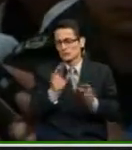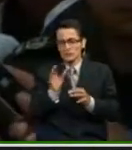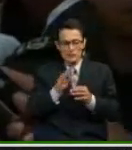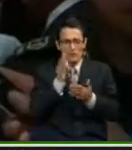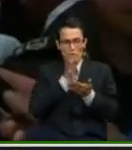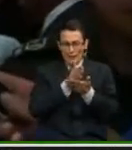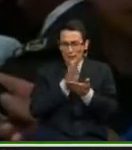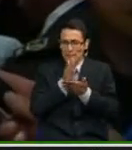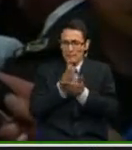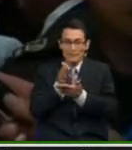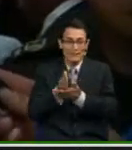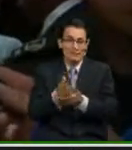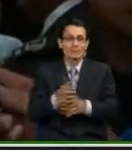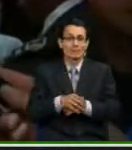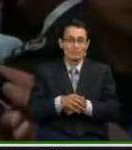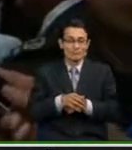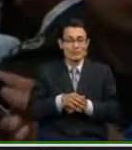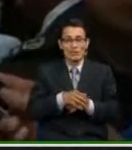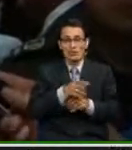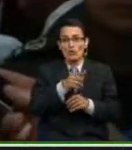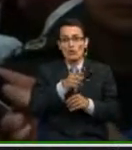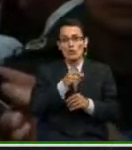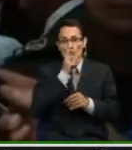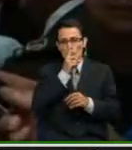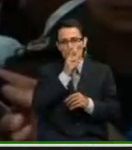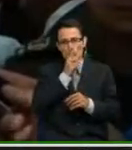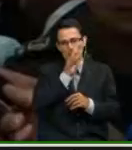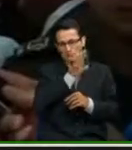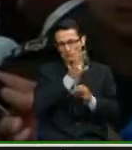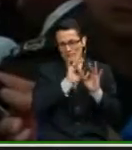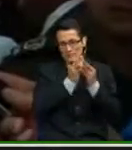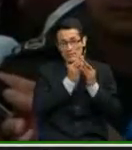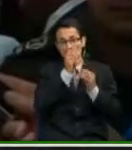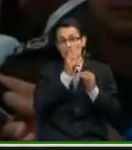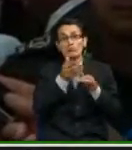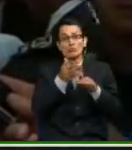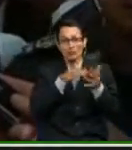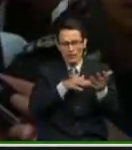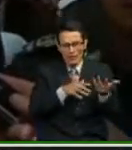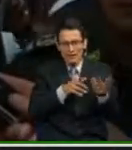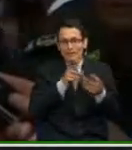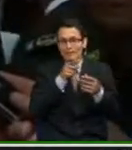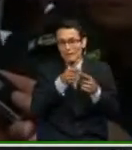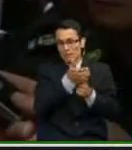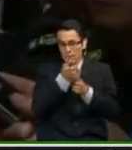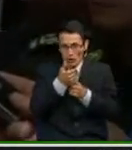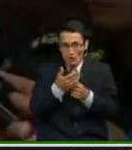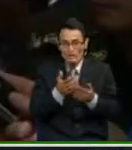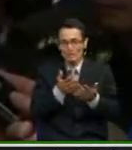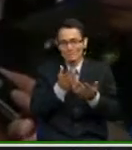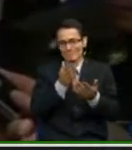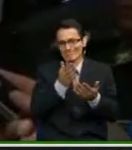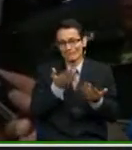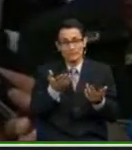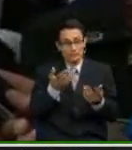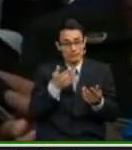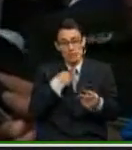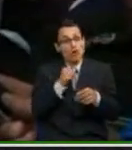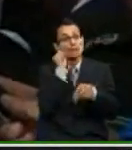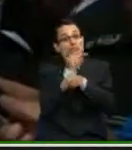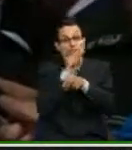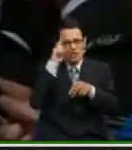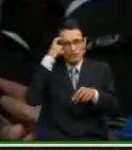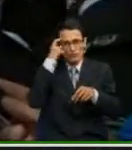vida de uno de sus patriarcas, por decir de esta manera. Entonces yo no critico al gobierno nacional, sino